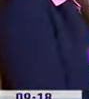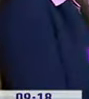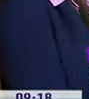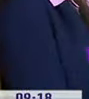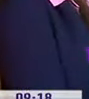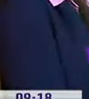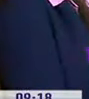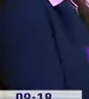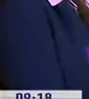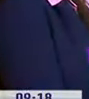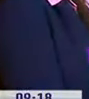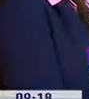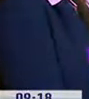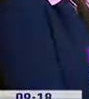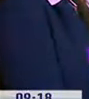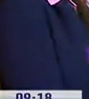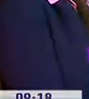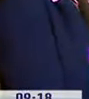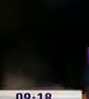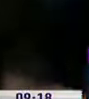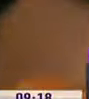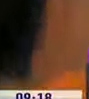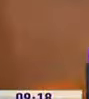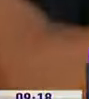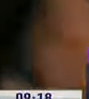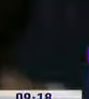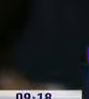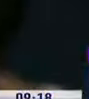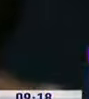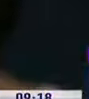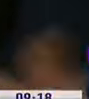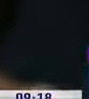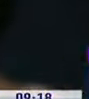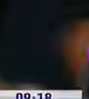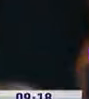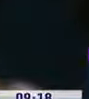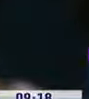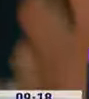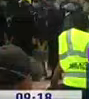viajaron a México para colaborar en las labores de rescate tras el terremoto. Ya volvemos.